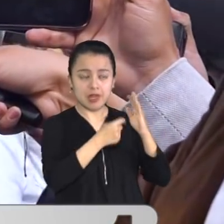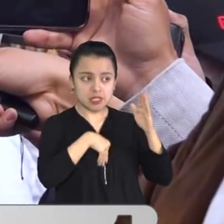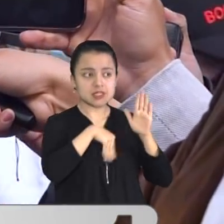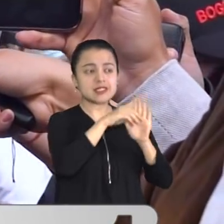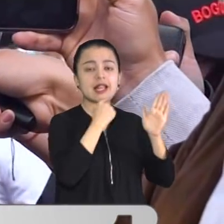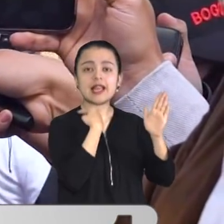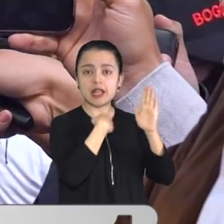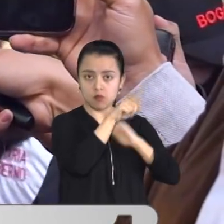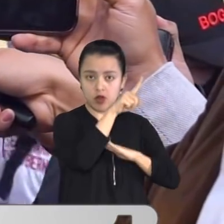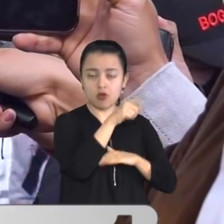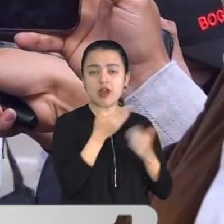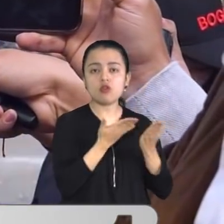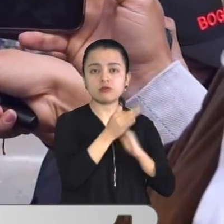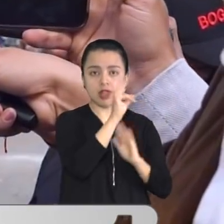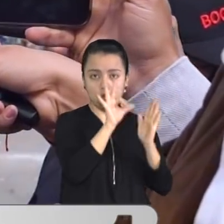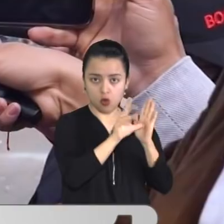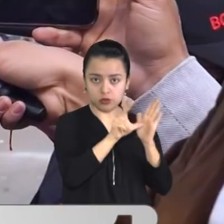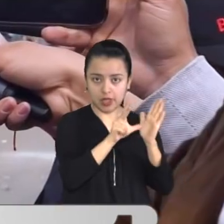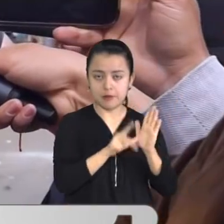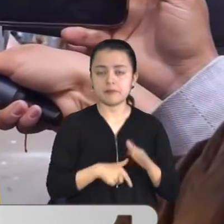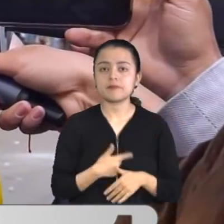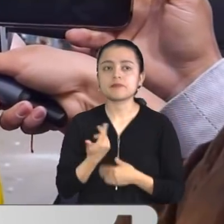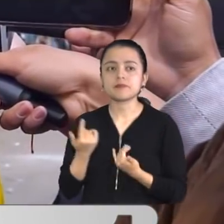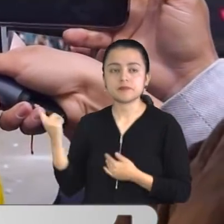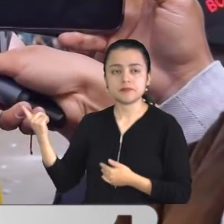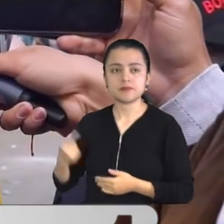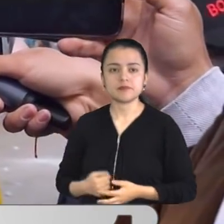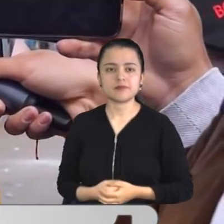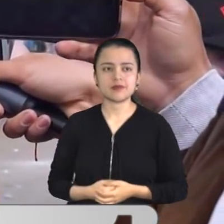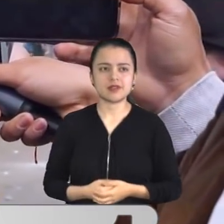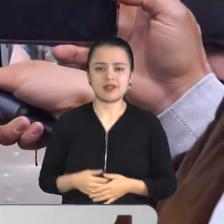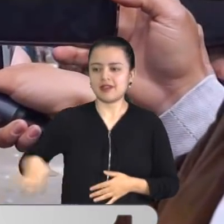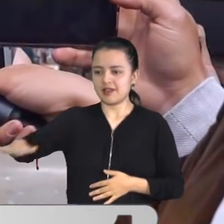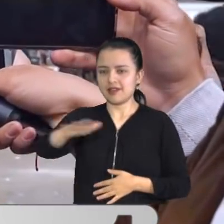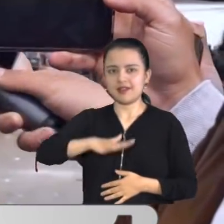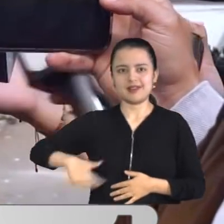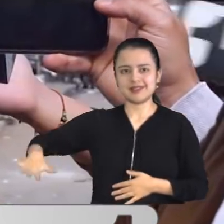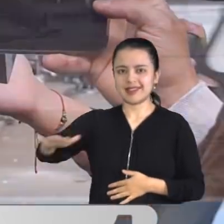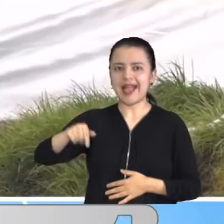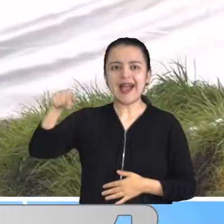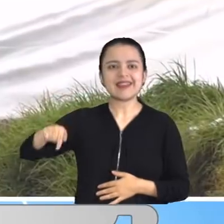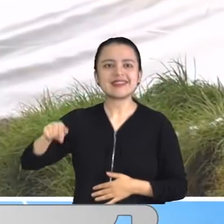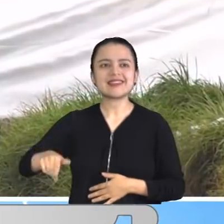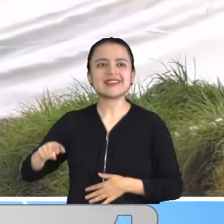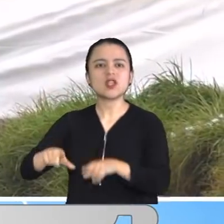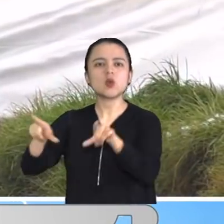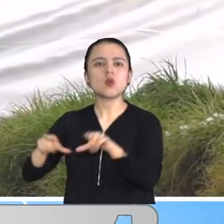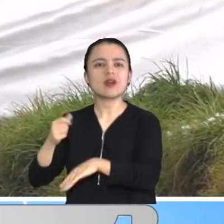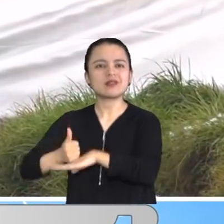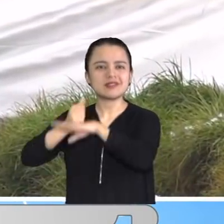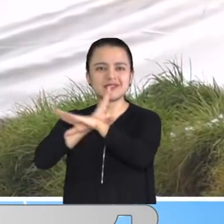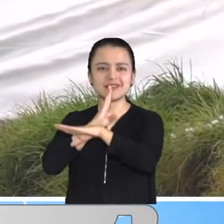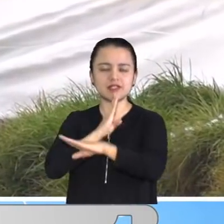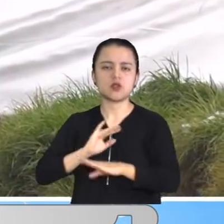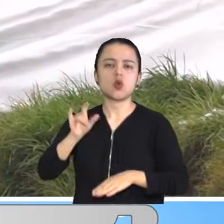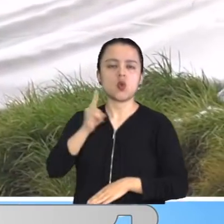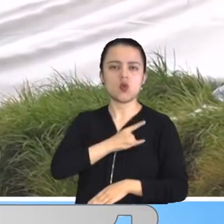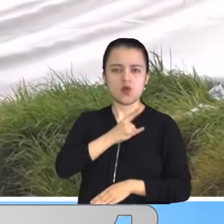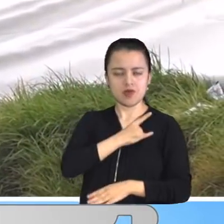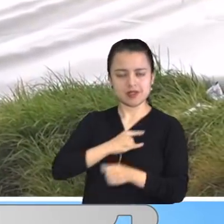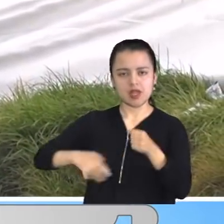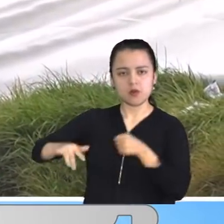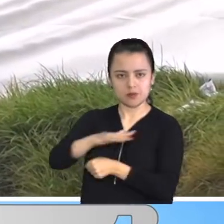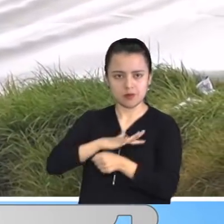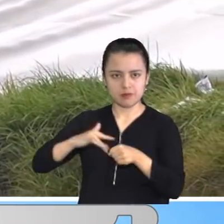diálogo, la oferta institucional y ya nos toca restablecer este inmueble a la Universidad de Cundinamarca. En la primera hora se